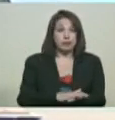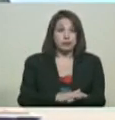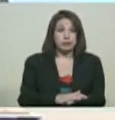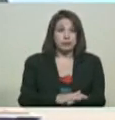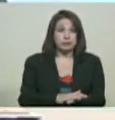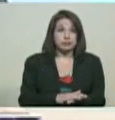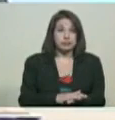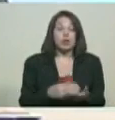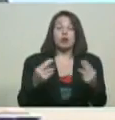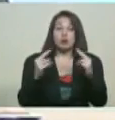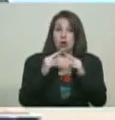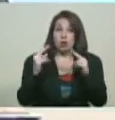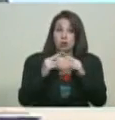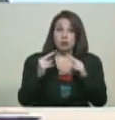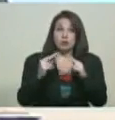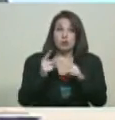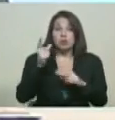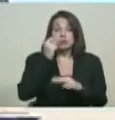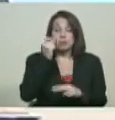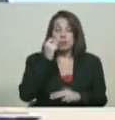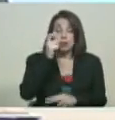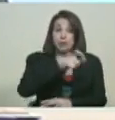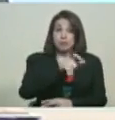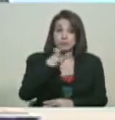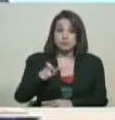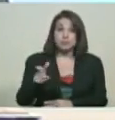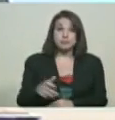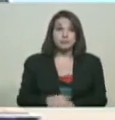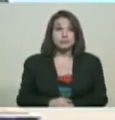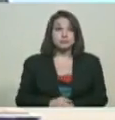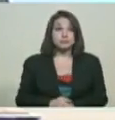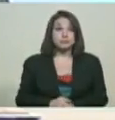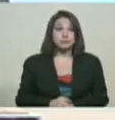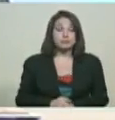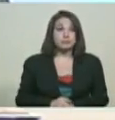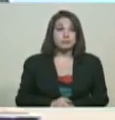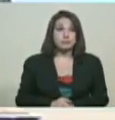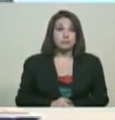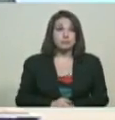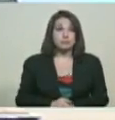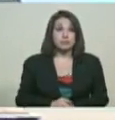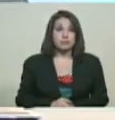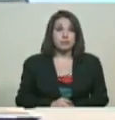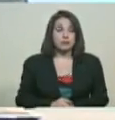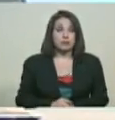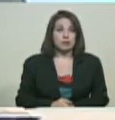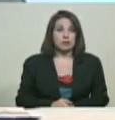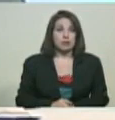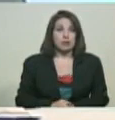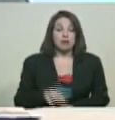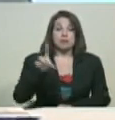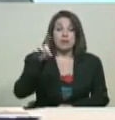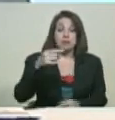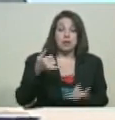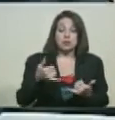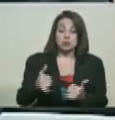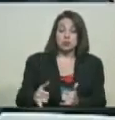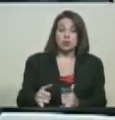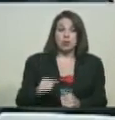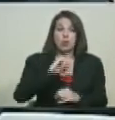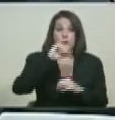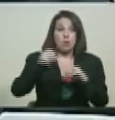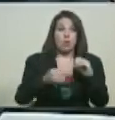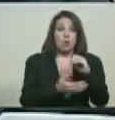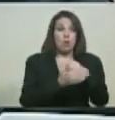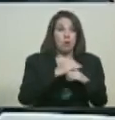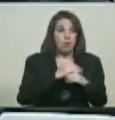yo conocí a jorge rodríguez padre y de esa época conocí a jorge rodríguez hijo y a ver